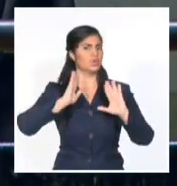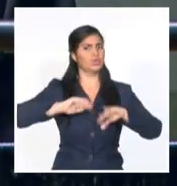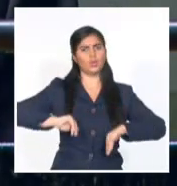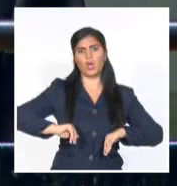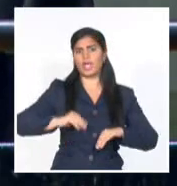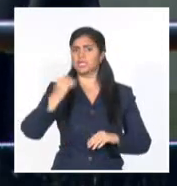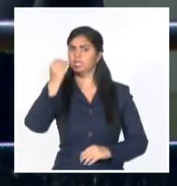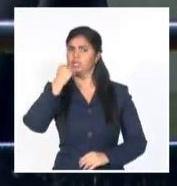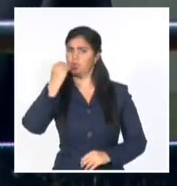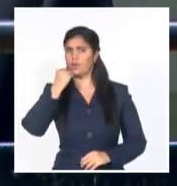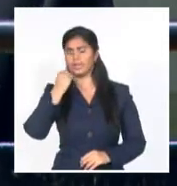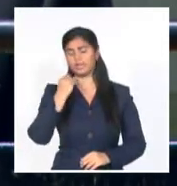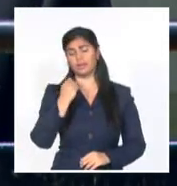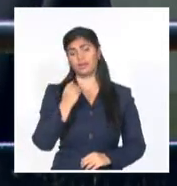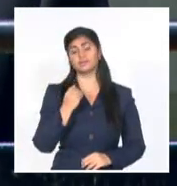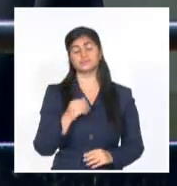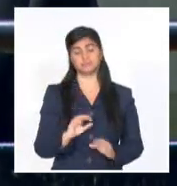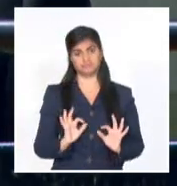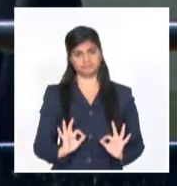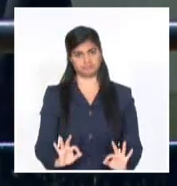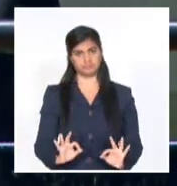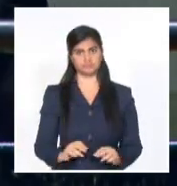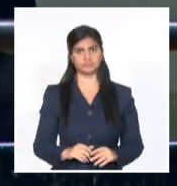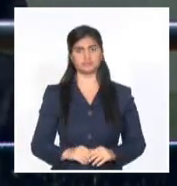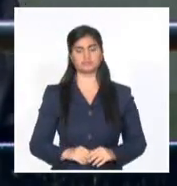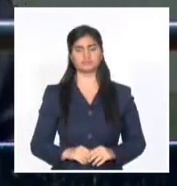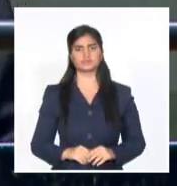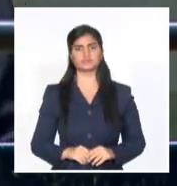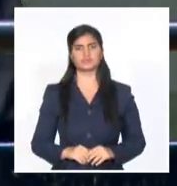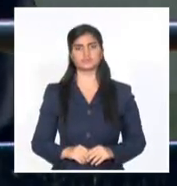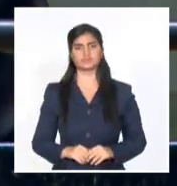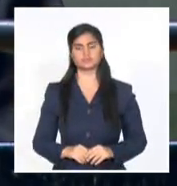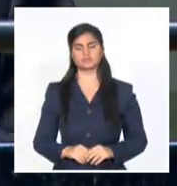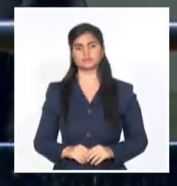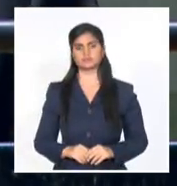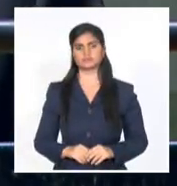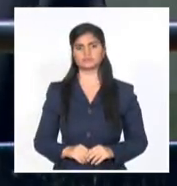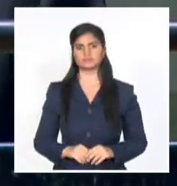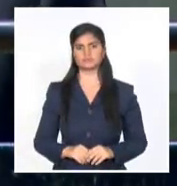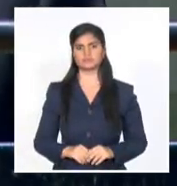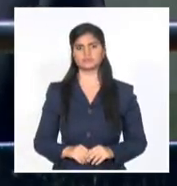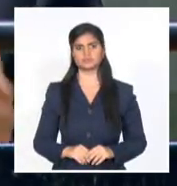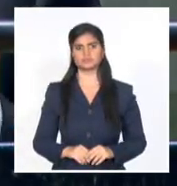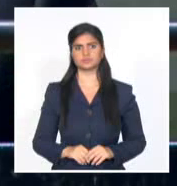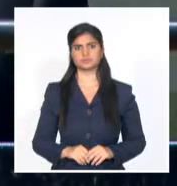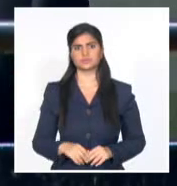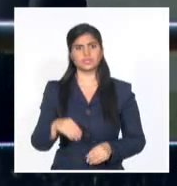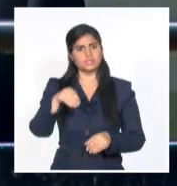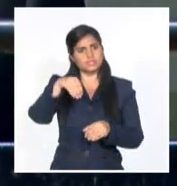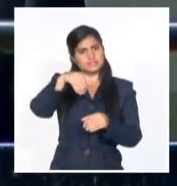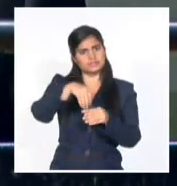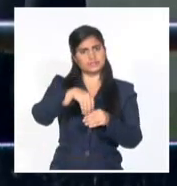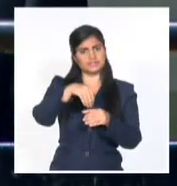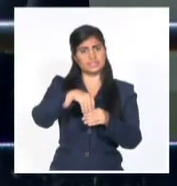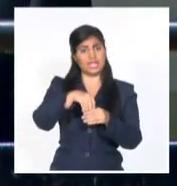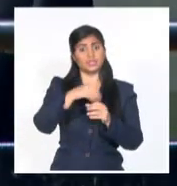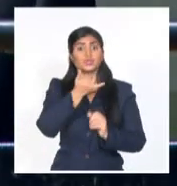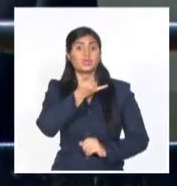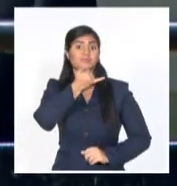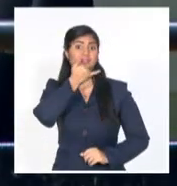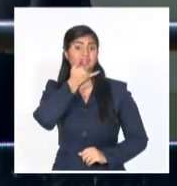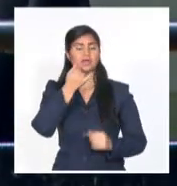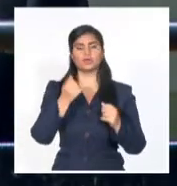económico. Con saña y precisión quirúrgica, se ataca a los sectores más sensibles de la